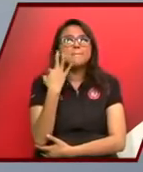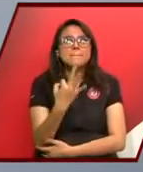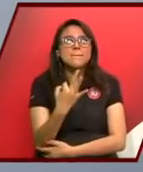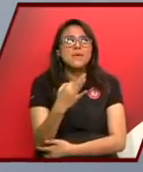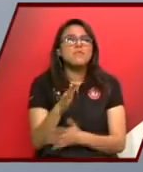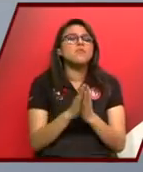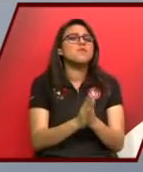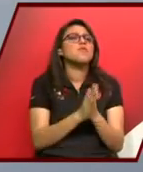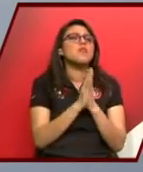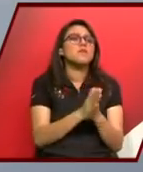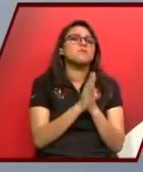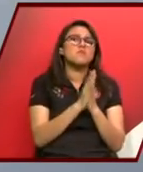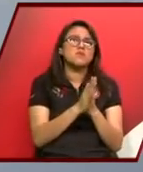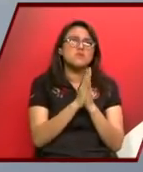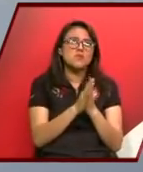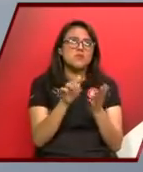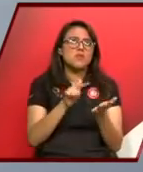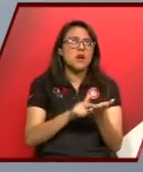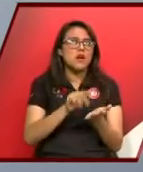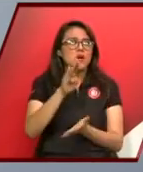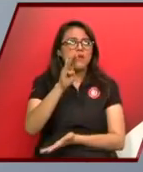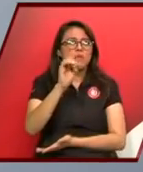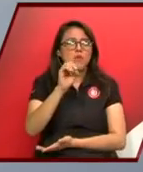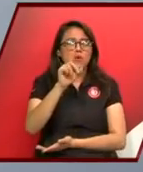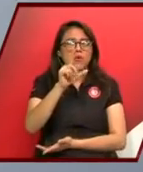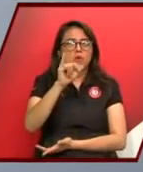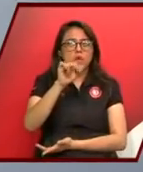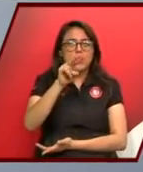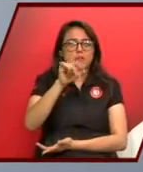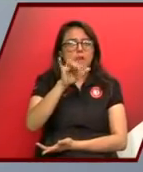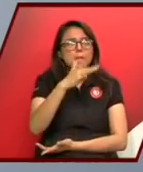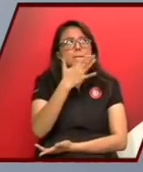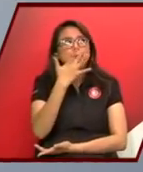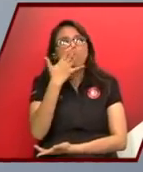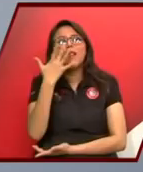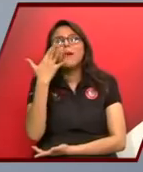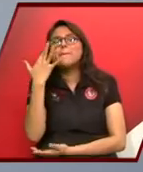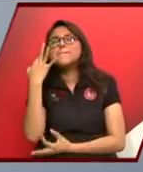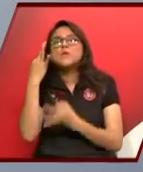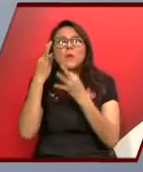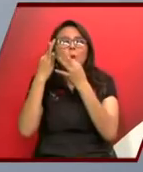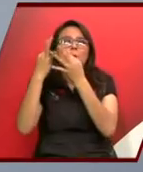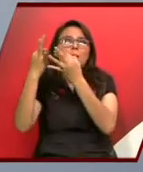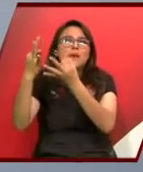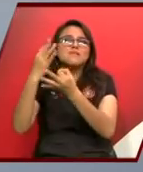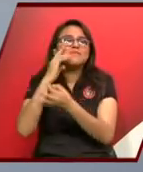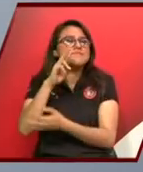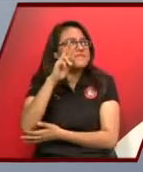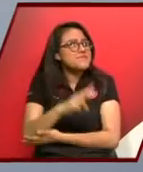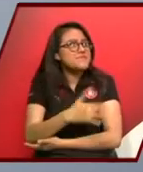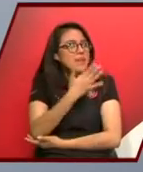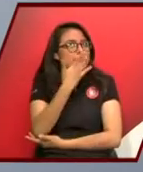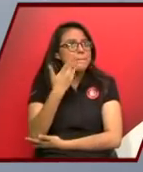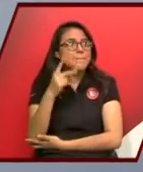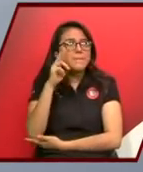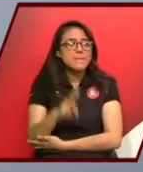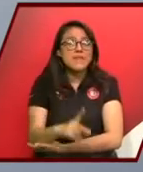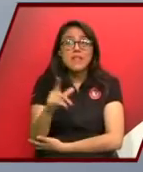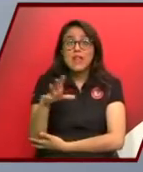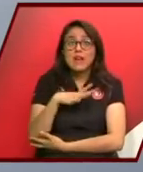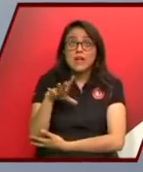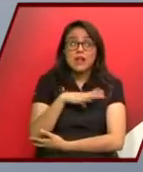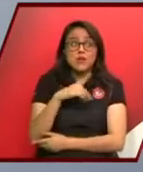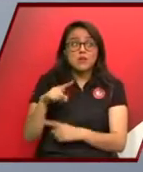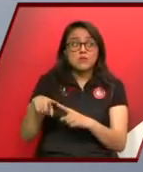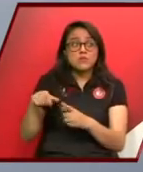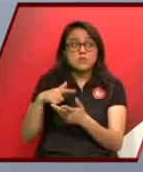bárbaro. Yo voy a la de Bolívar, yo creo que en Bolívar es a la que yo voy. No. ¿Sí? No, señor. Y por ahí leía